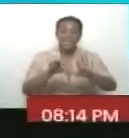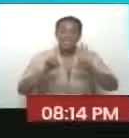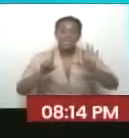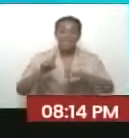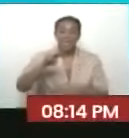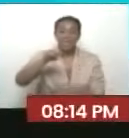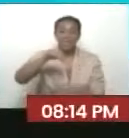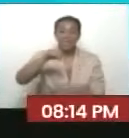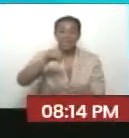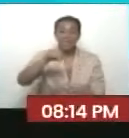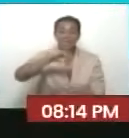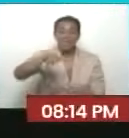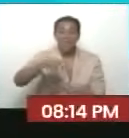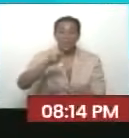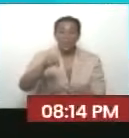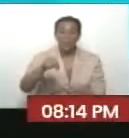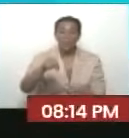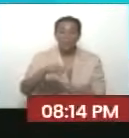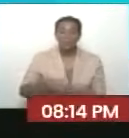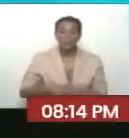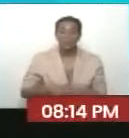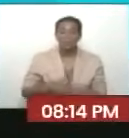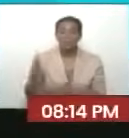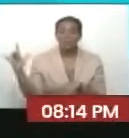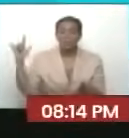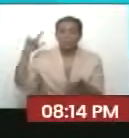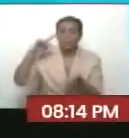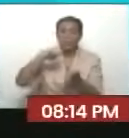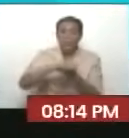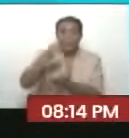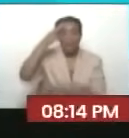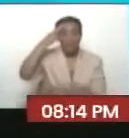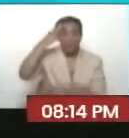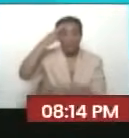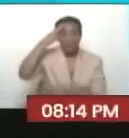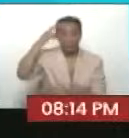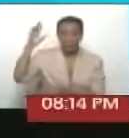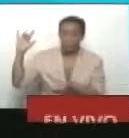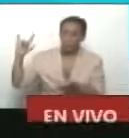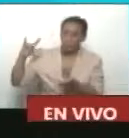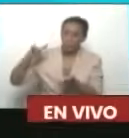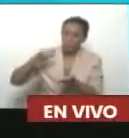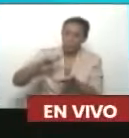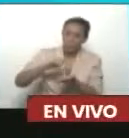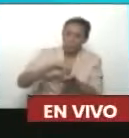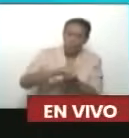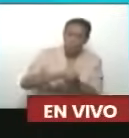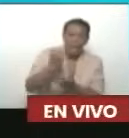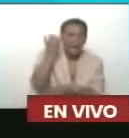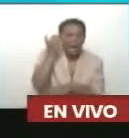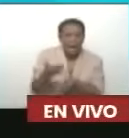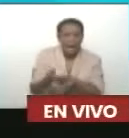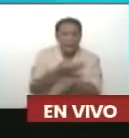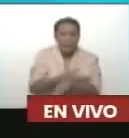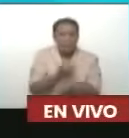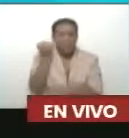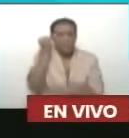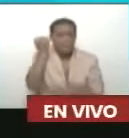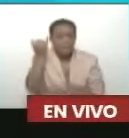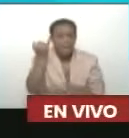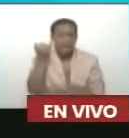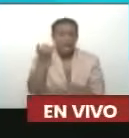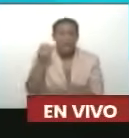...16 de julio... ...2022... veníamos llegando de Arabia Saudita y ya veníamos con la idea clara, y convocamos el